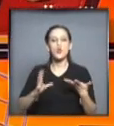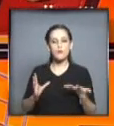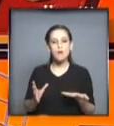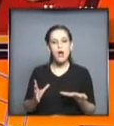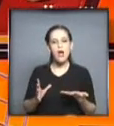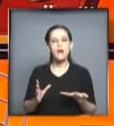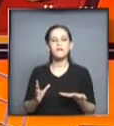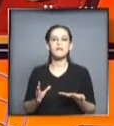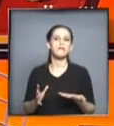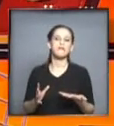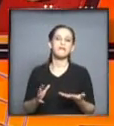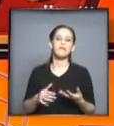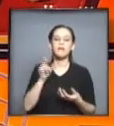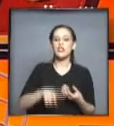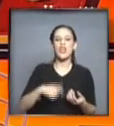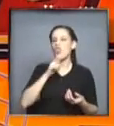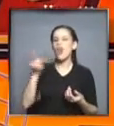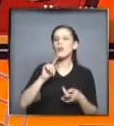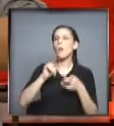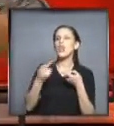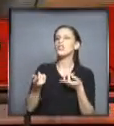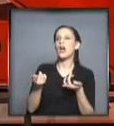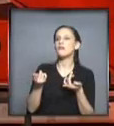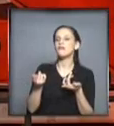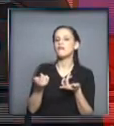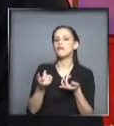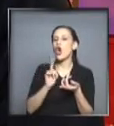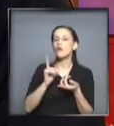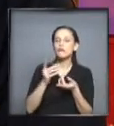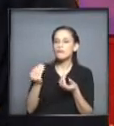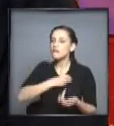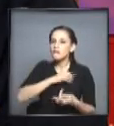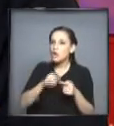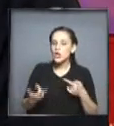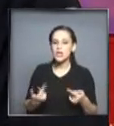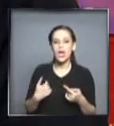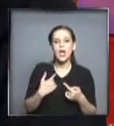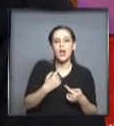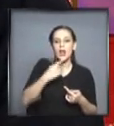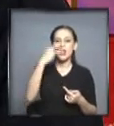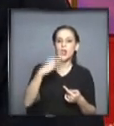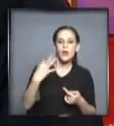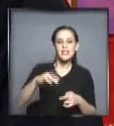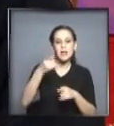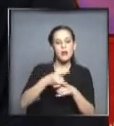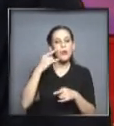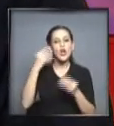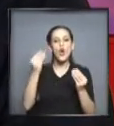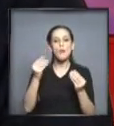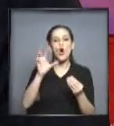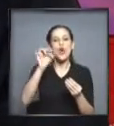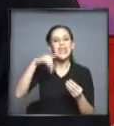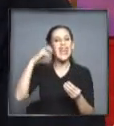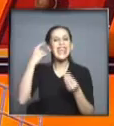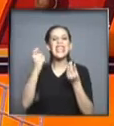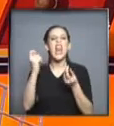vez no le llama tanto la atención. Un breve consejo, Manuel, ¿qué sobre eso? Que se fijen quién financia siempre las ONG. Está genial participar en las